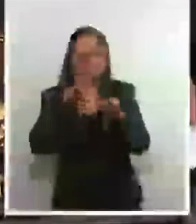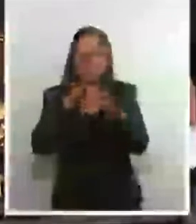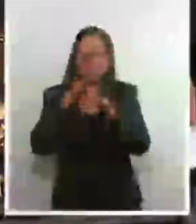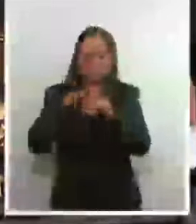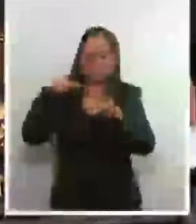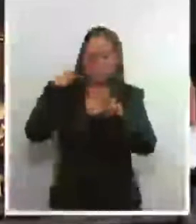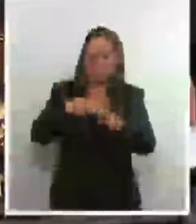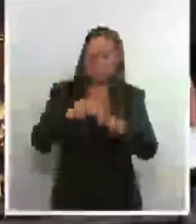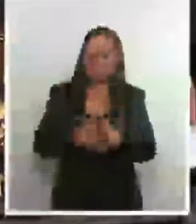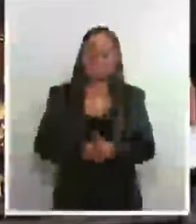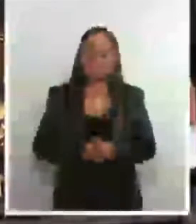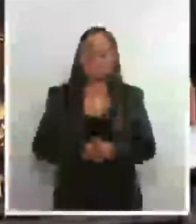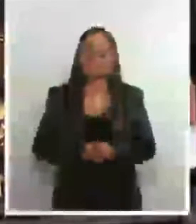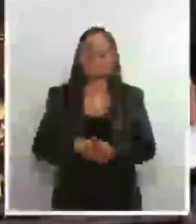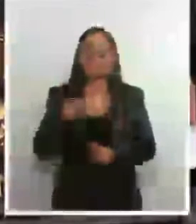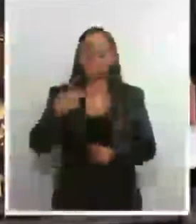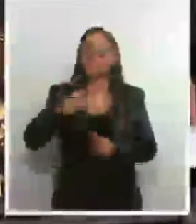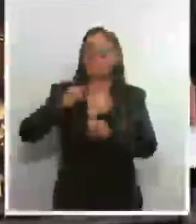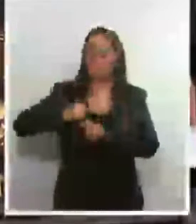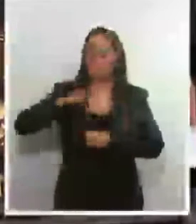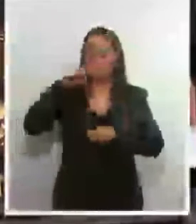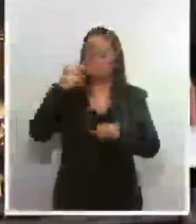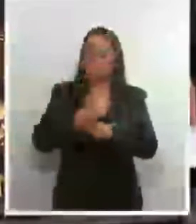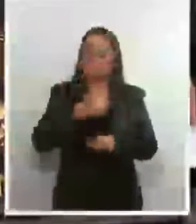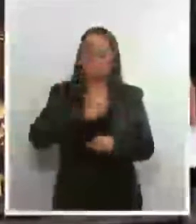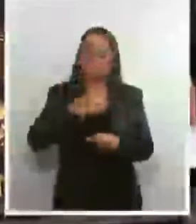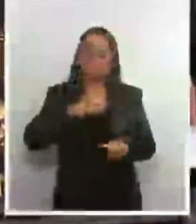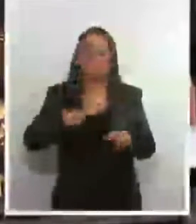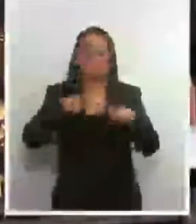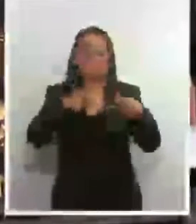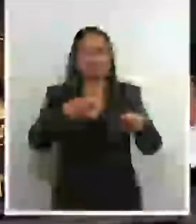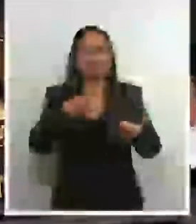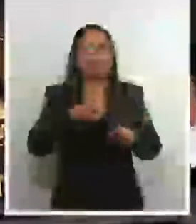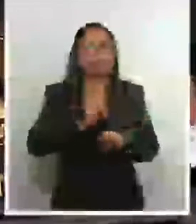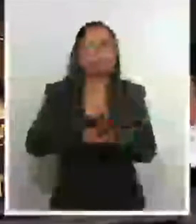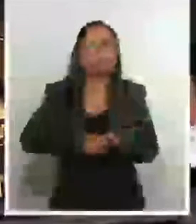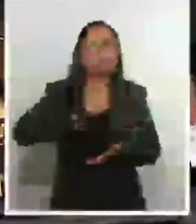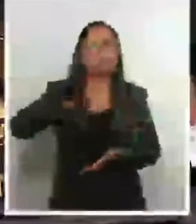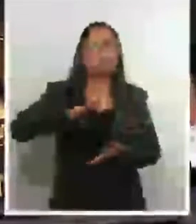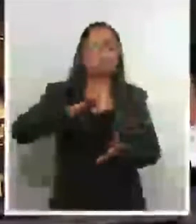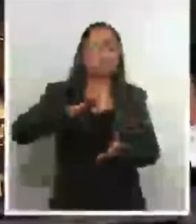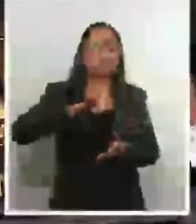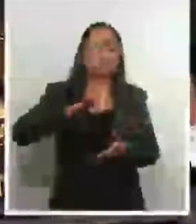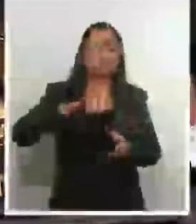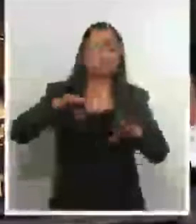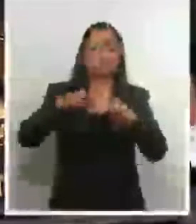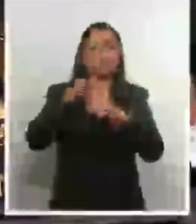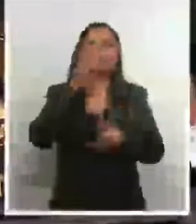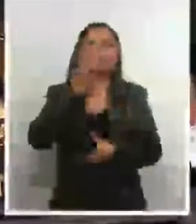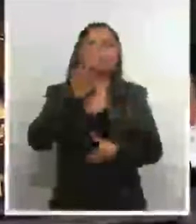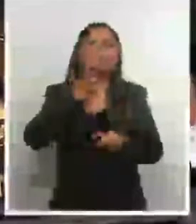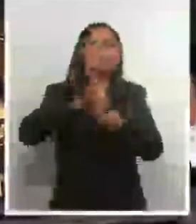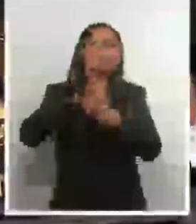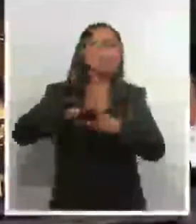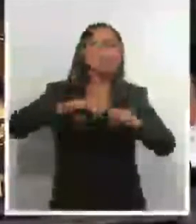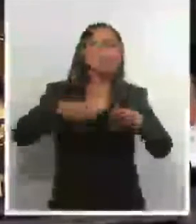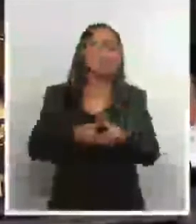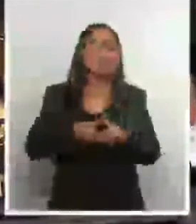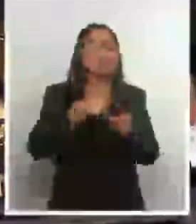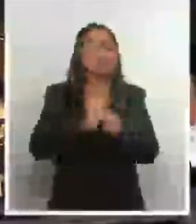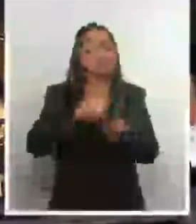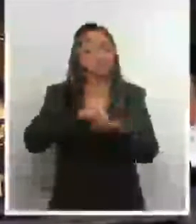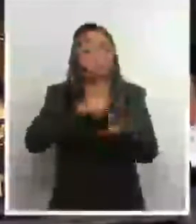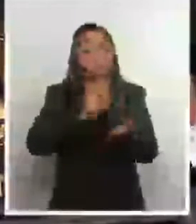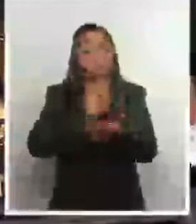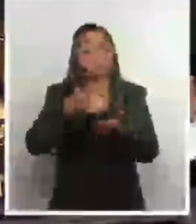su objeto. Sus titulares serán designados por mayoría calificada del Congreso de conformidad